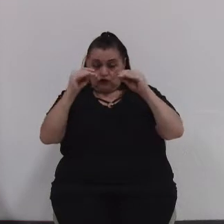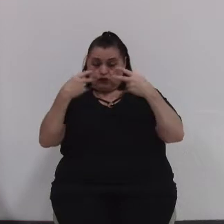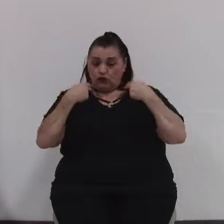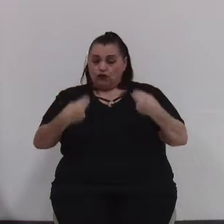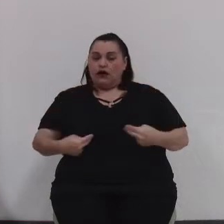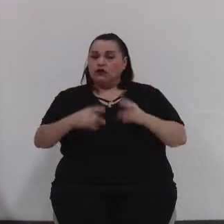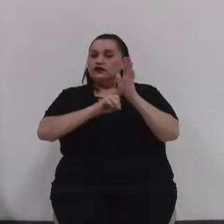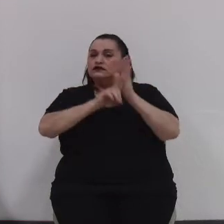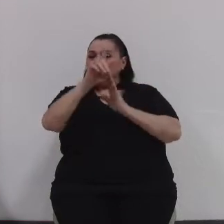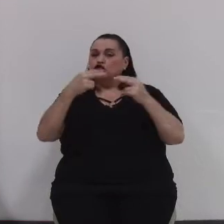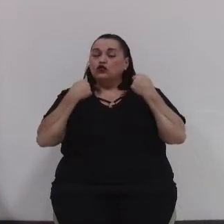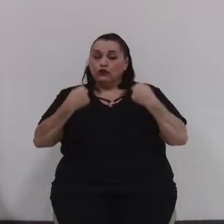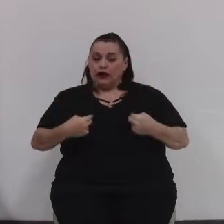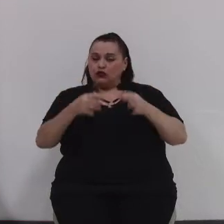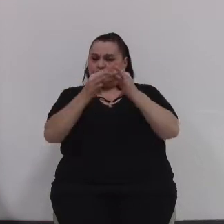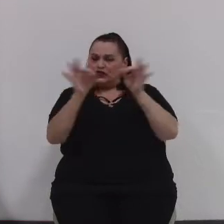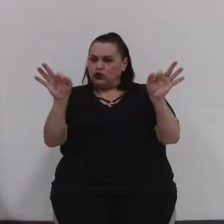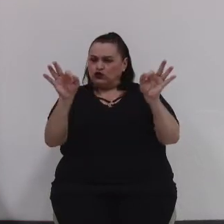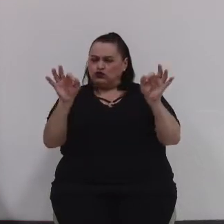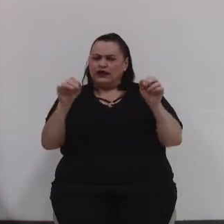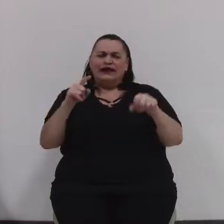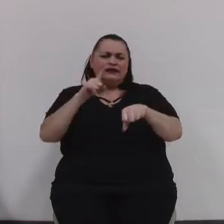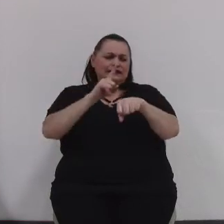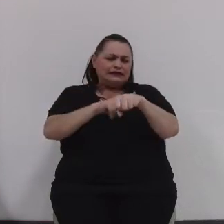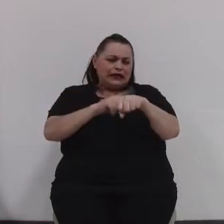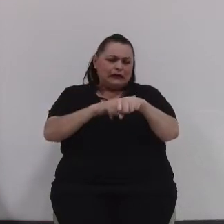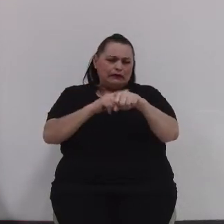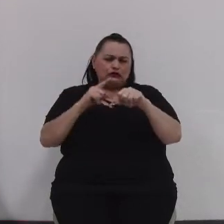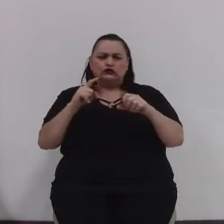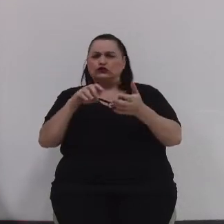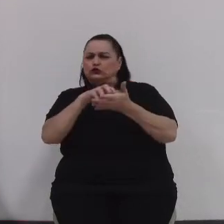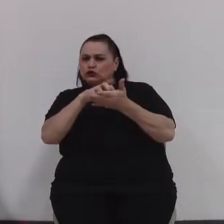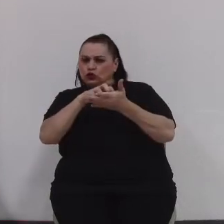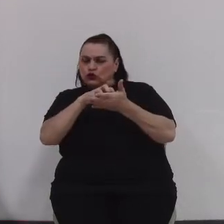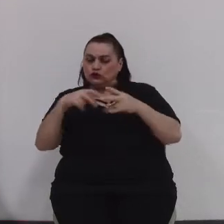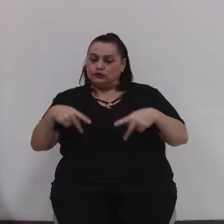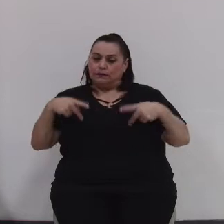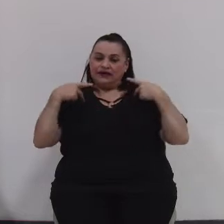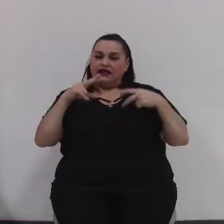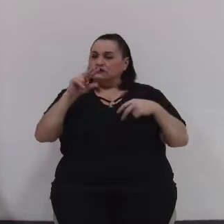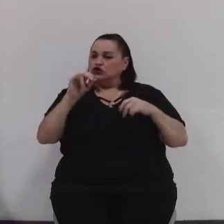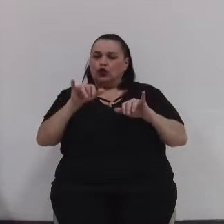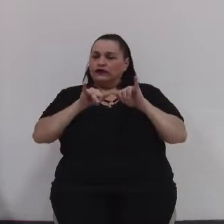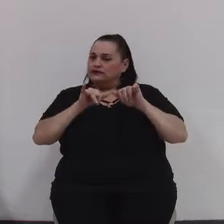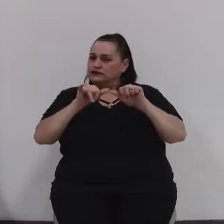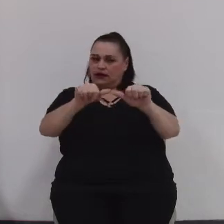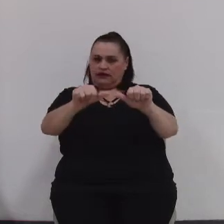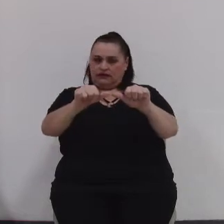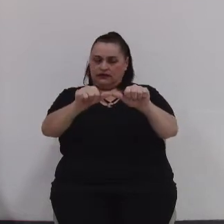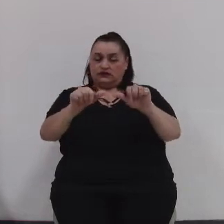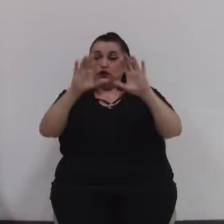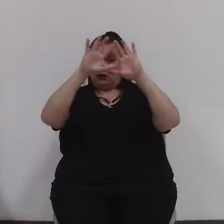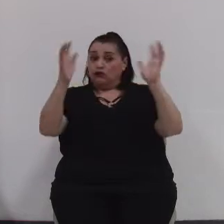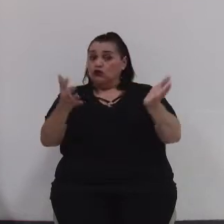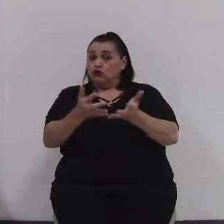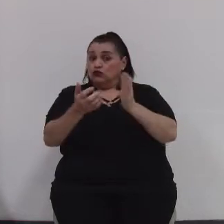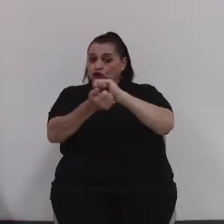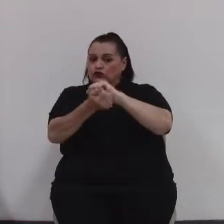humano titulado Tiempos inciertos, vidas inestables, configurar nuestro futuro en un mundo de